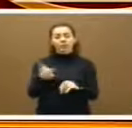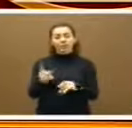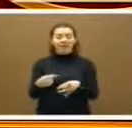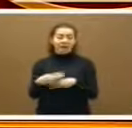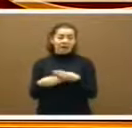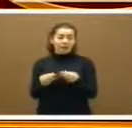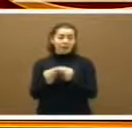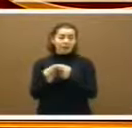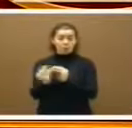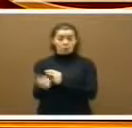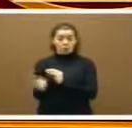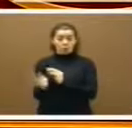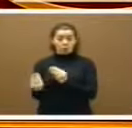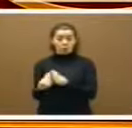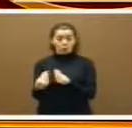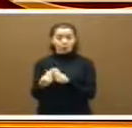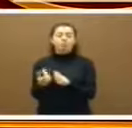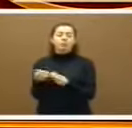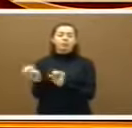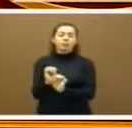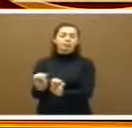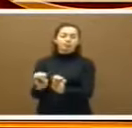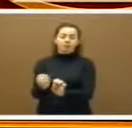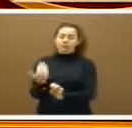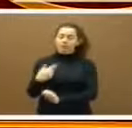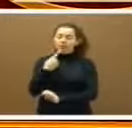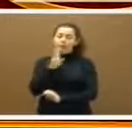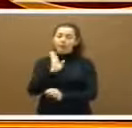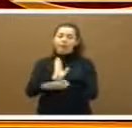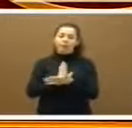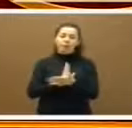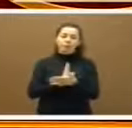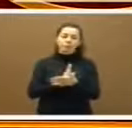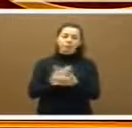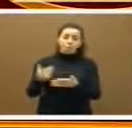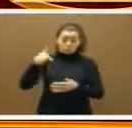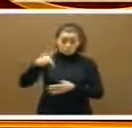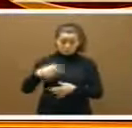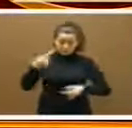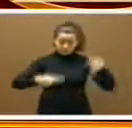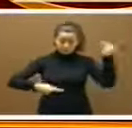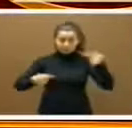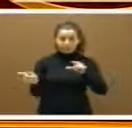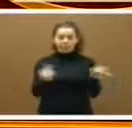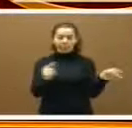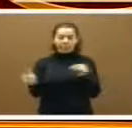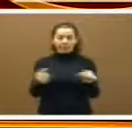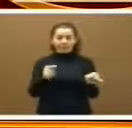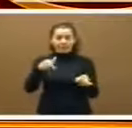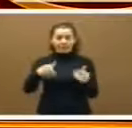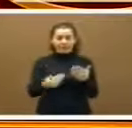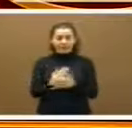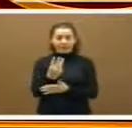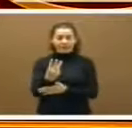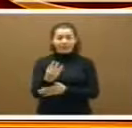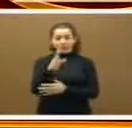por ambos grupos parlamentarios. Dicho todo lo anterior, el debate que a continuación tendrá lugar hoy, día 3 de febrero, será el